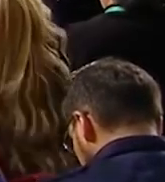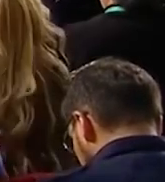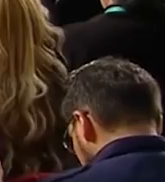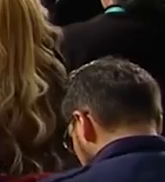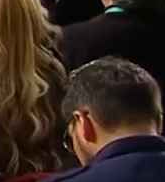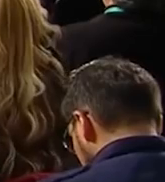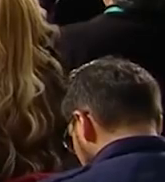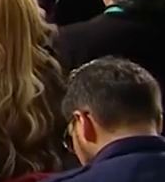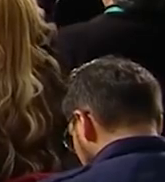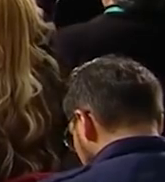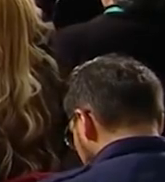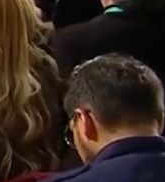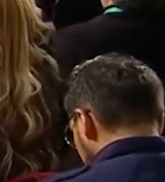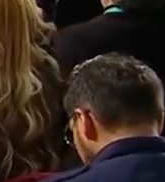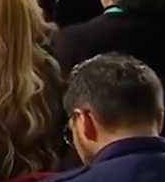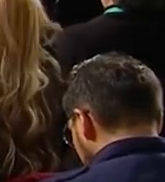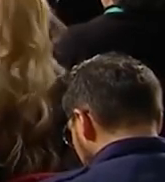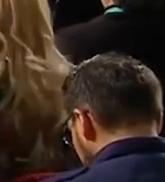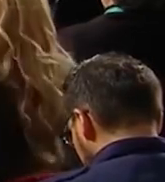Bueno.